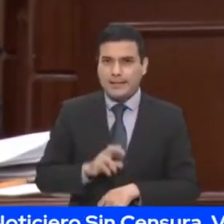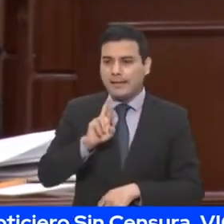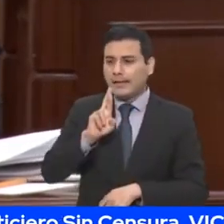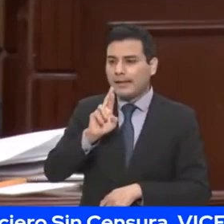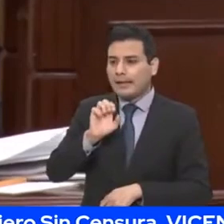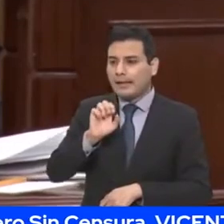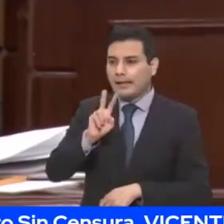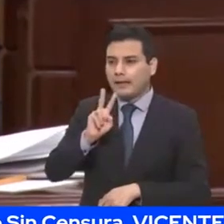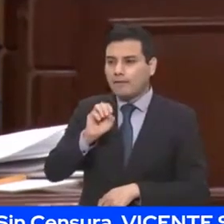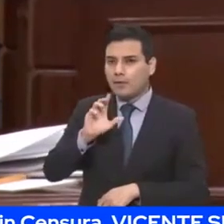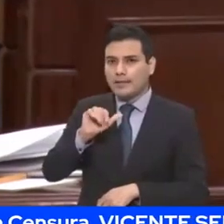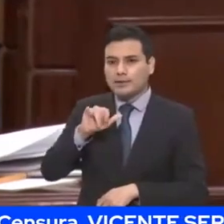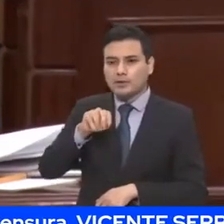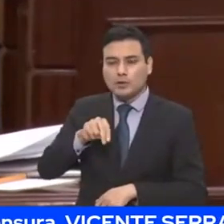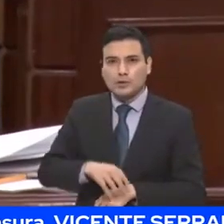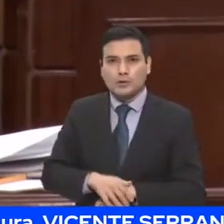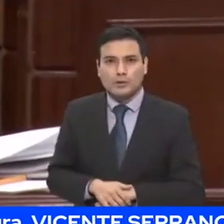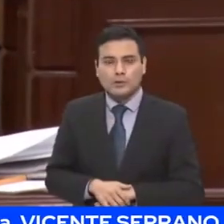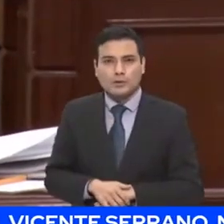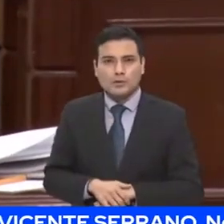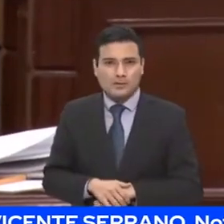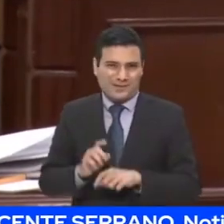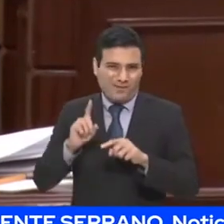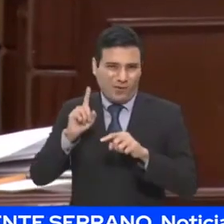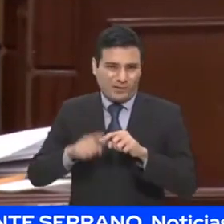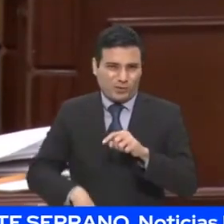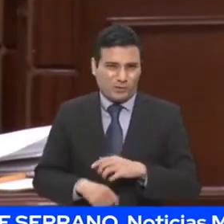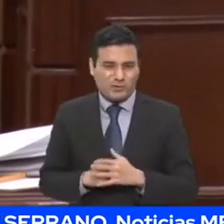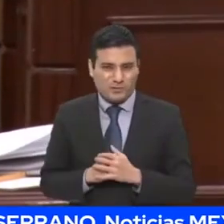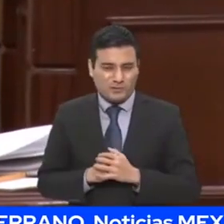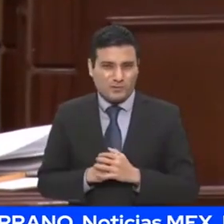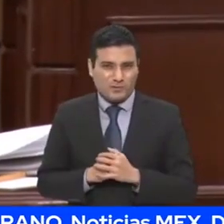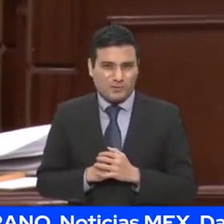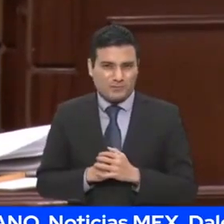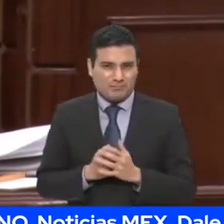mandato y que su naturaleza